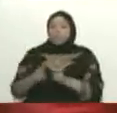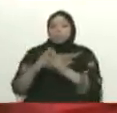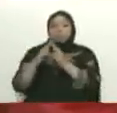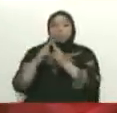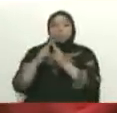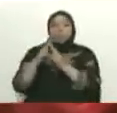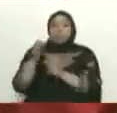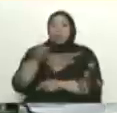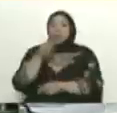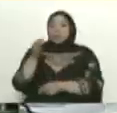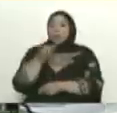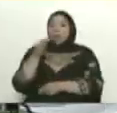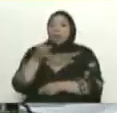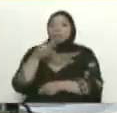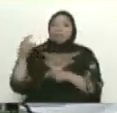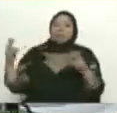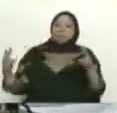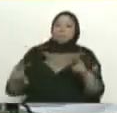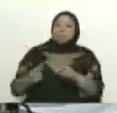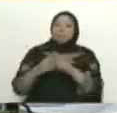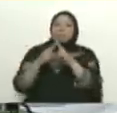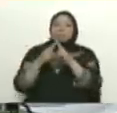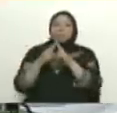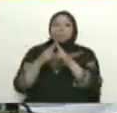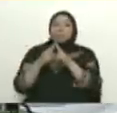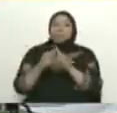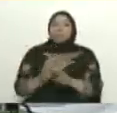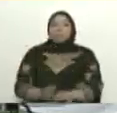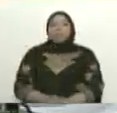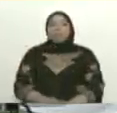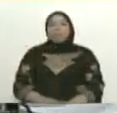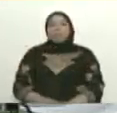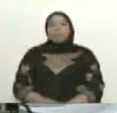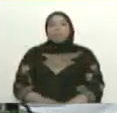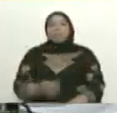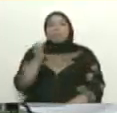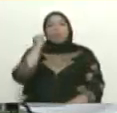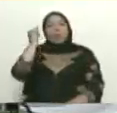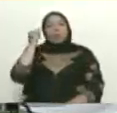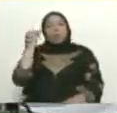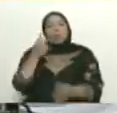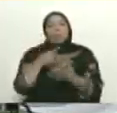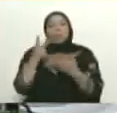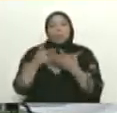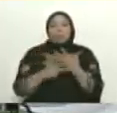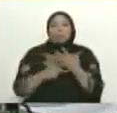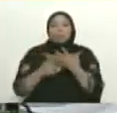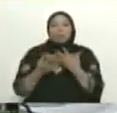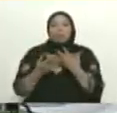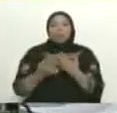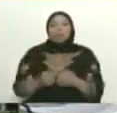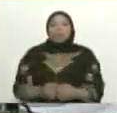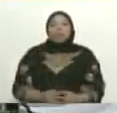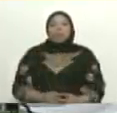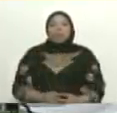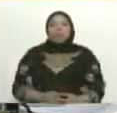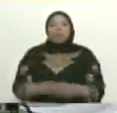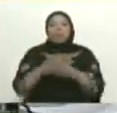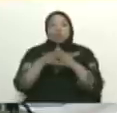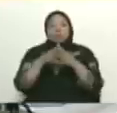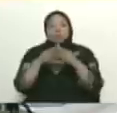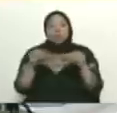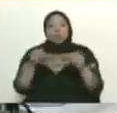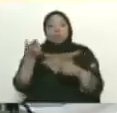Ni una sola vez dejó de presentar sus ideas, sus planteamientos, sus argumentos. Y